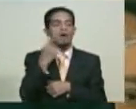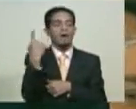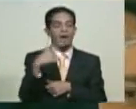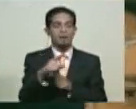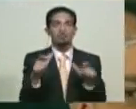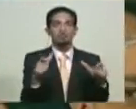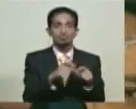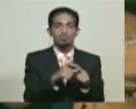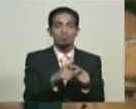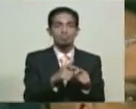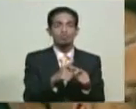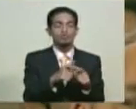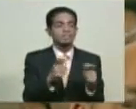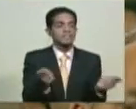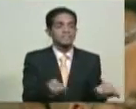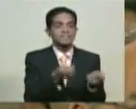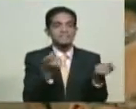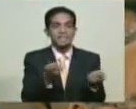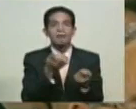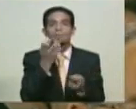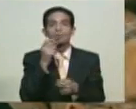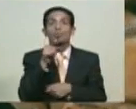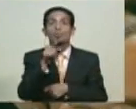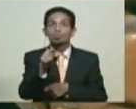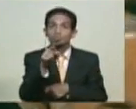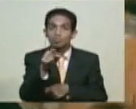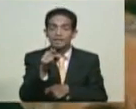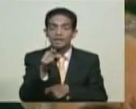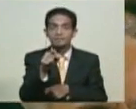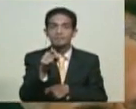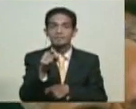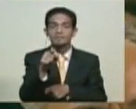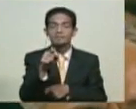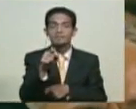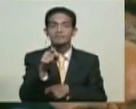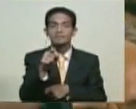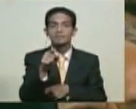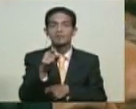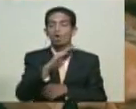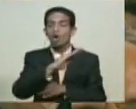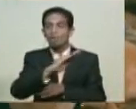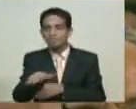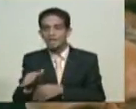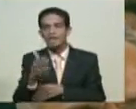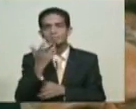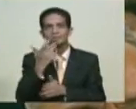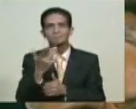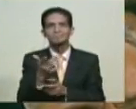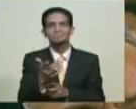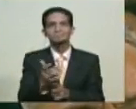que promueve eso que usted condena con toda la razón. Porque no hay